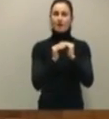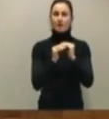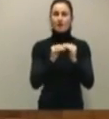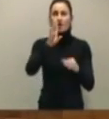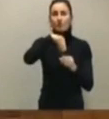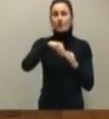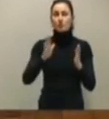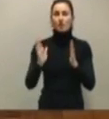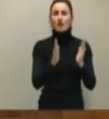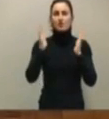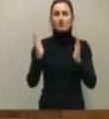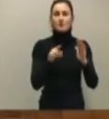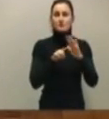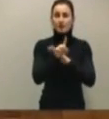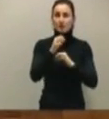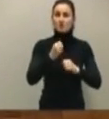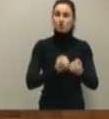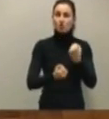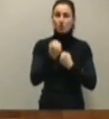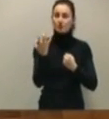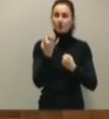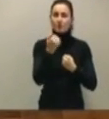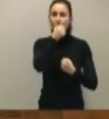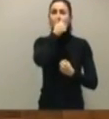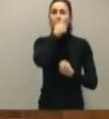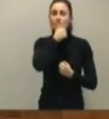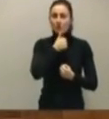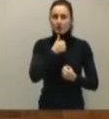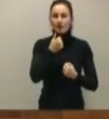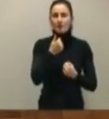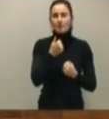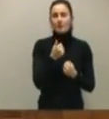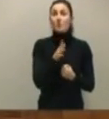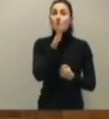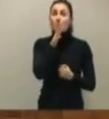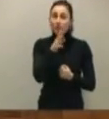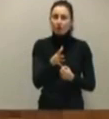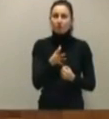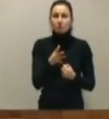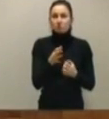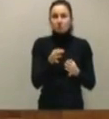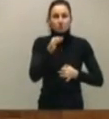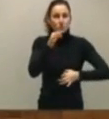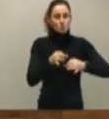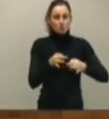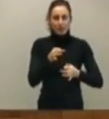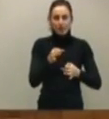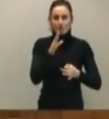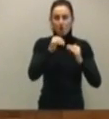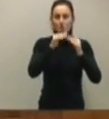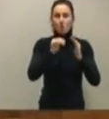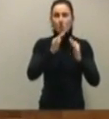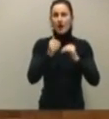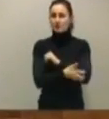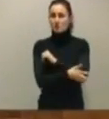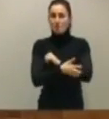de crecimiento económico y que deben de sostener, por justicia, las prestaciones básicas de los hogares